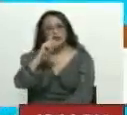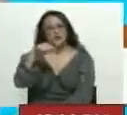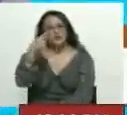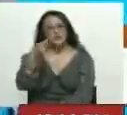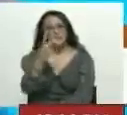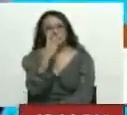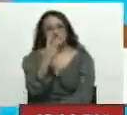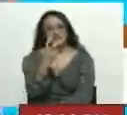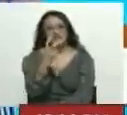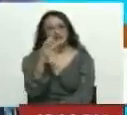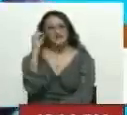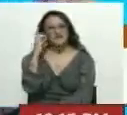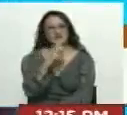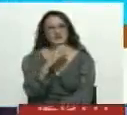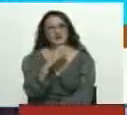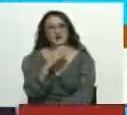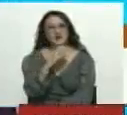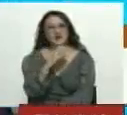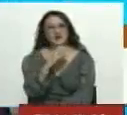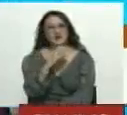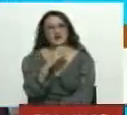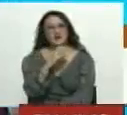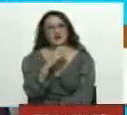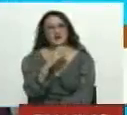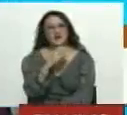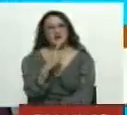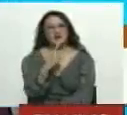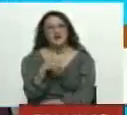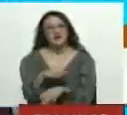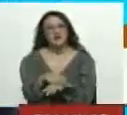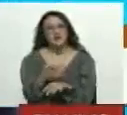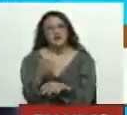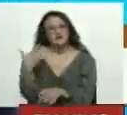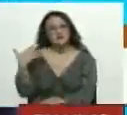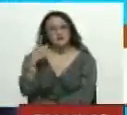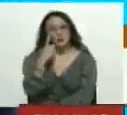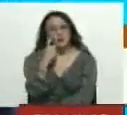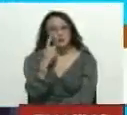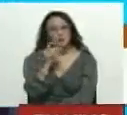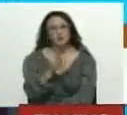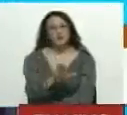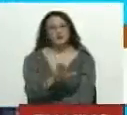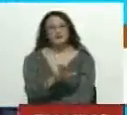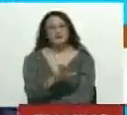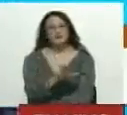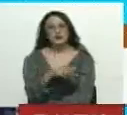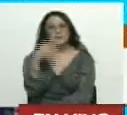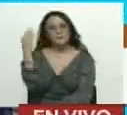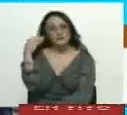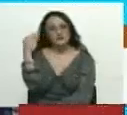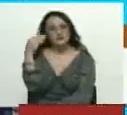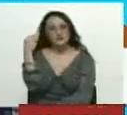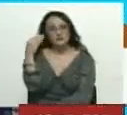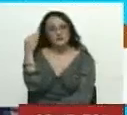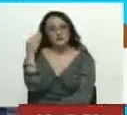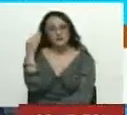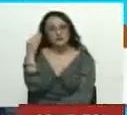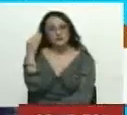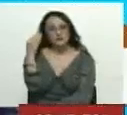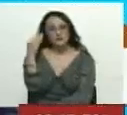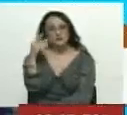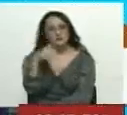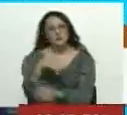de Fidel Castro al sur del Bronx y dijo eso Porque es una tradición es un legado es un pensamiento Es